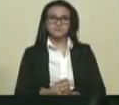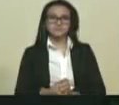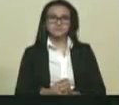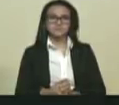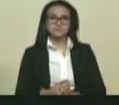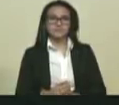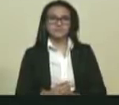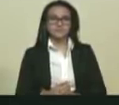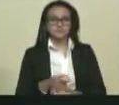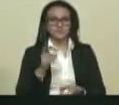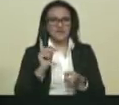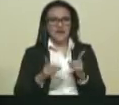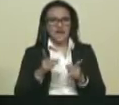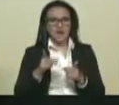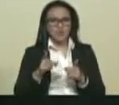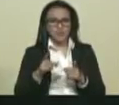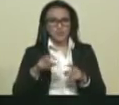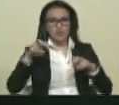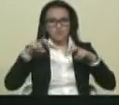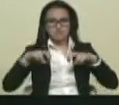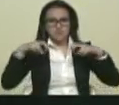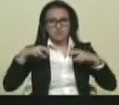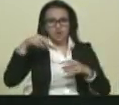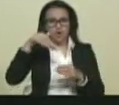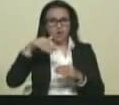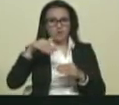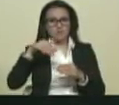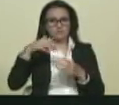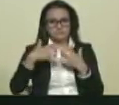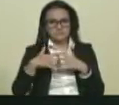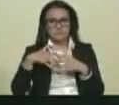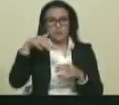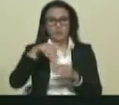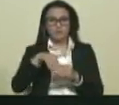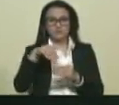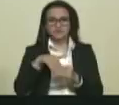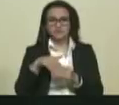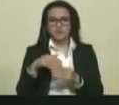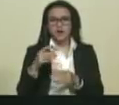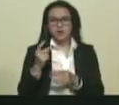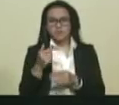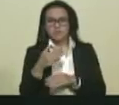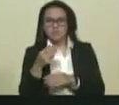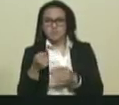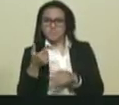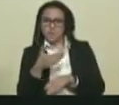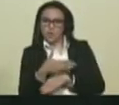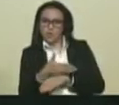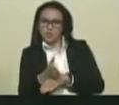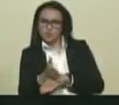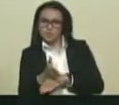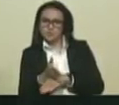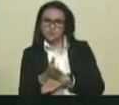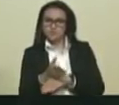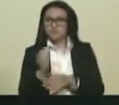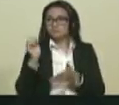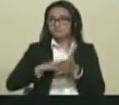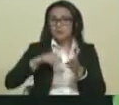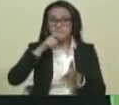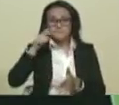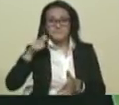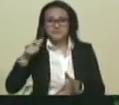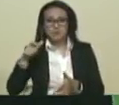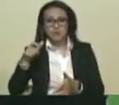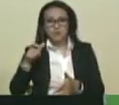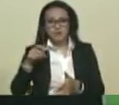algunas mesas de votación se instalaron con un poco de retardo por la ausencia de algunos miembros electorales, se va a extender